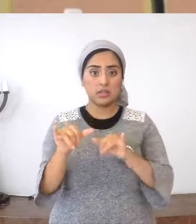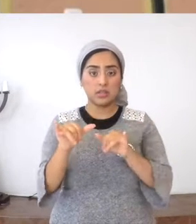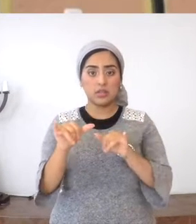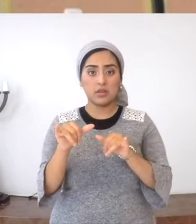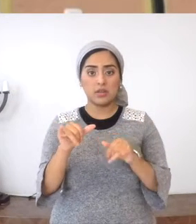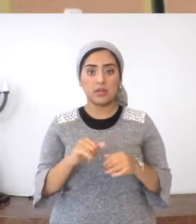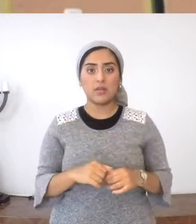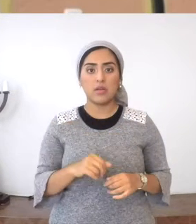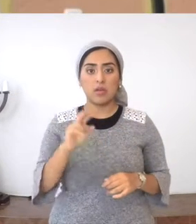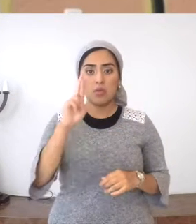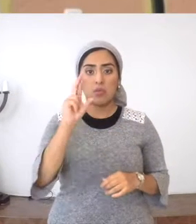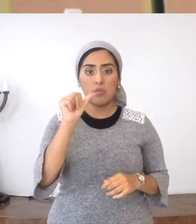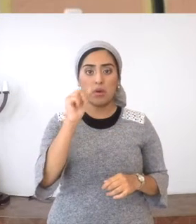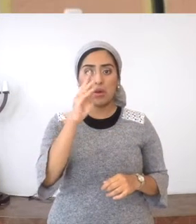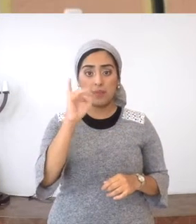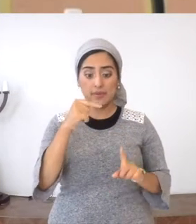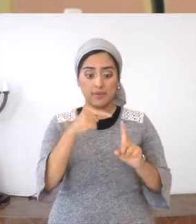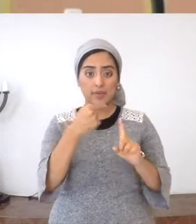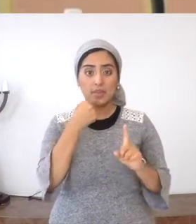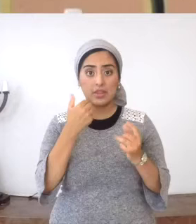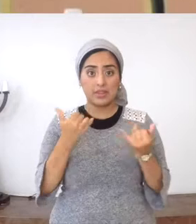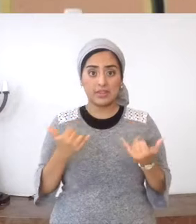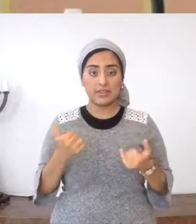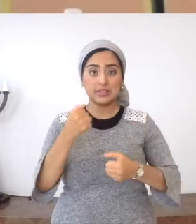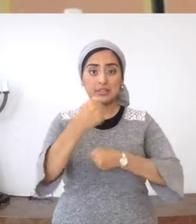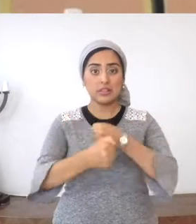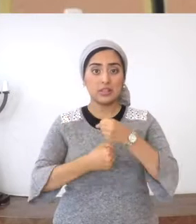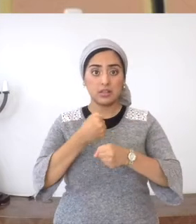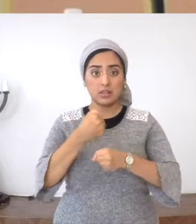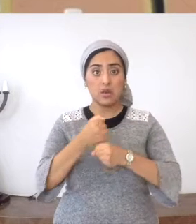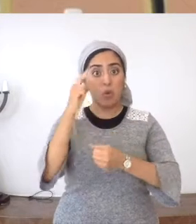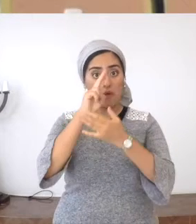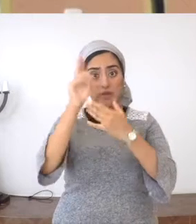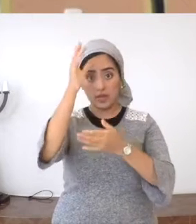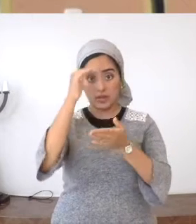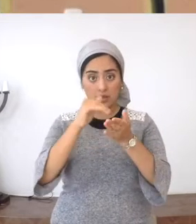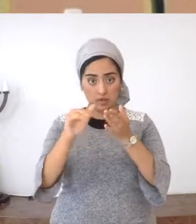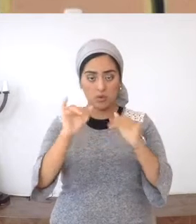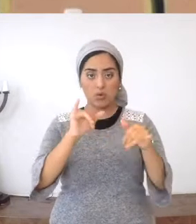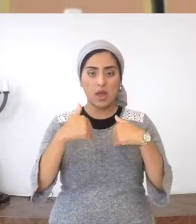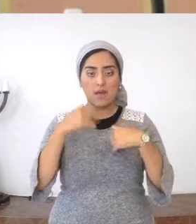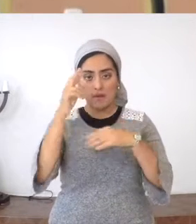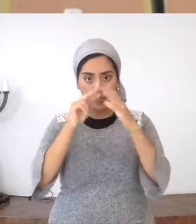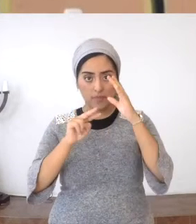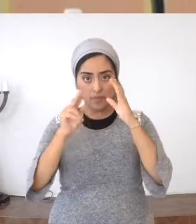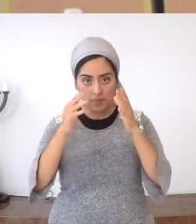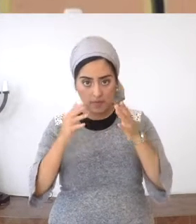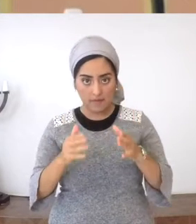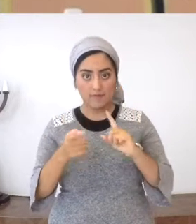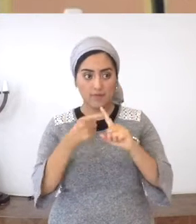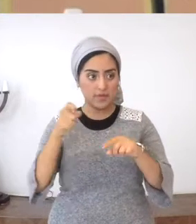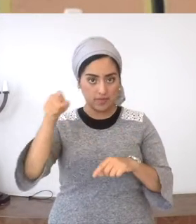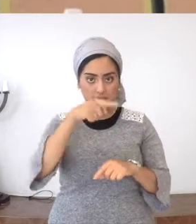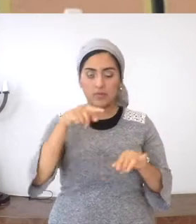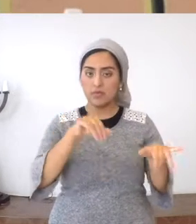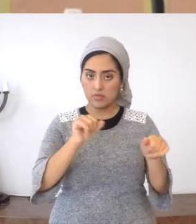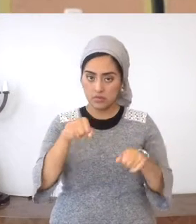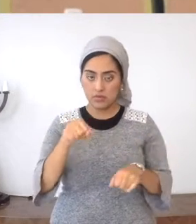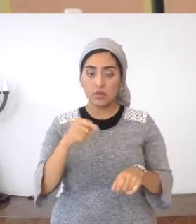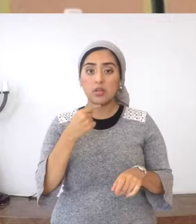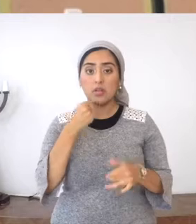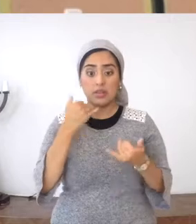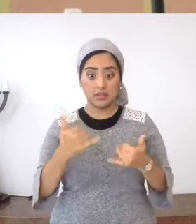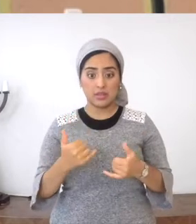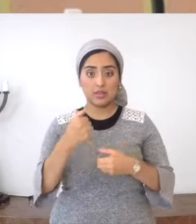Pero ese mismo Rabino Kaduri Dijo que en este año O sea El Eterno ha permitido Que haya también profetas De